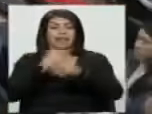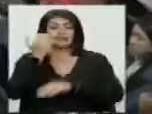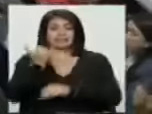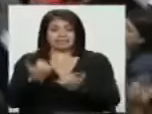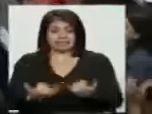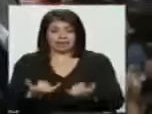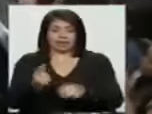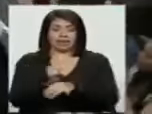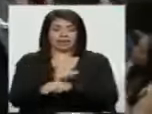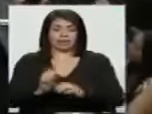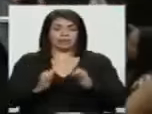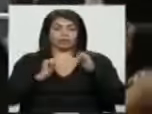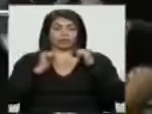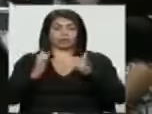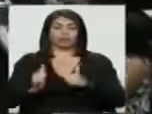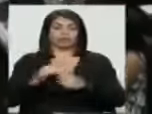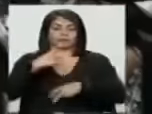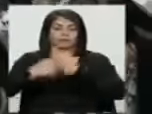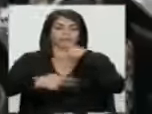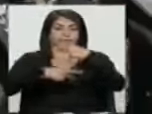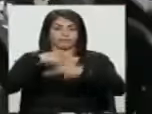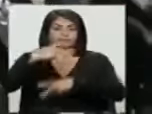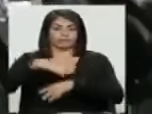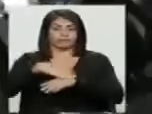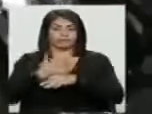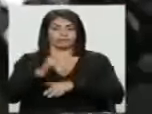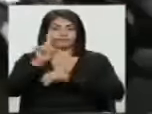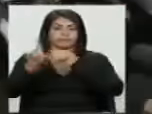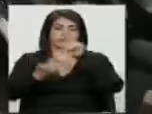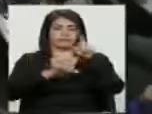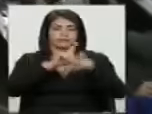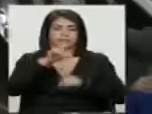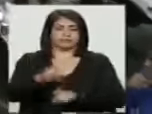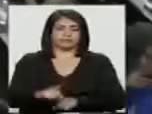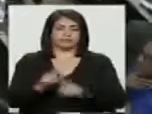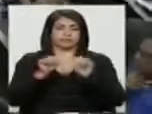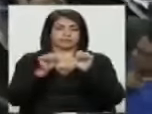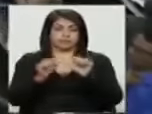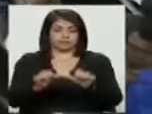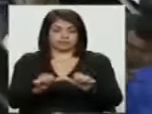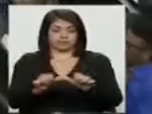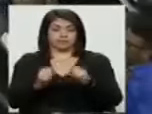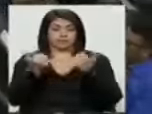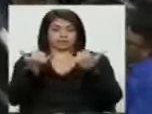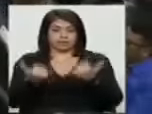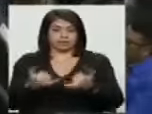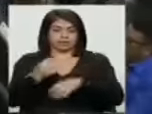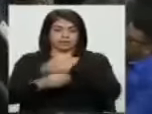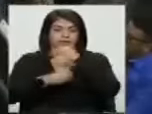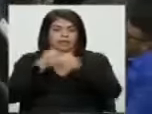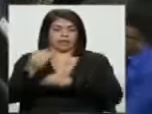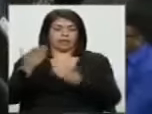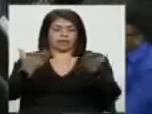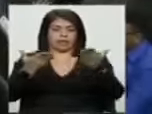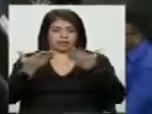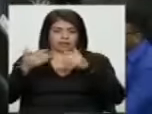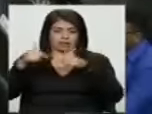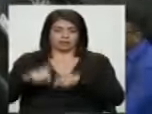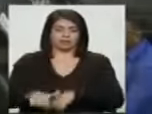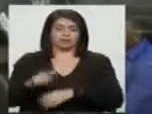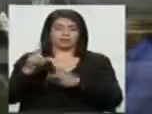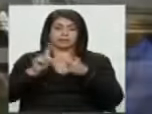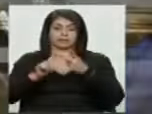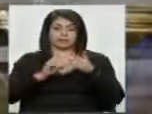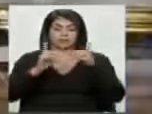inmediato se inicie el proceso de consultas para que de manera perentoria sea traída a